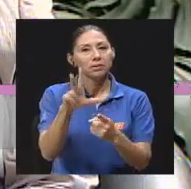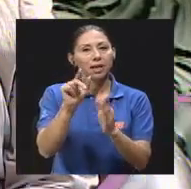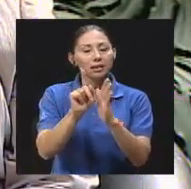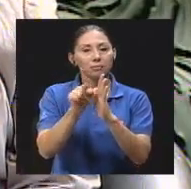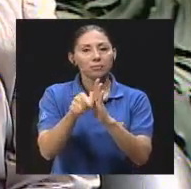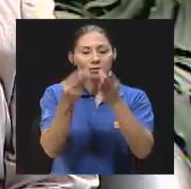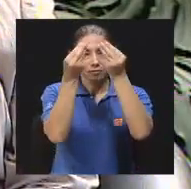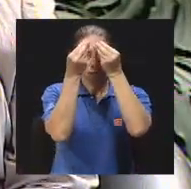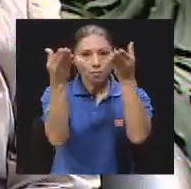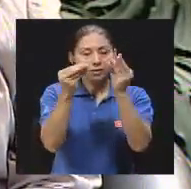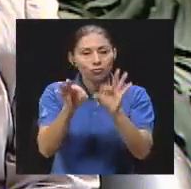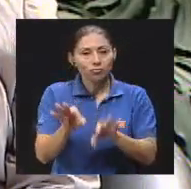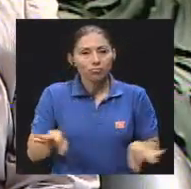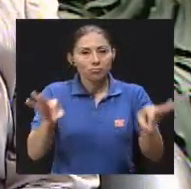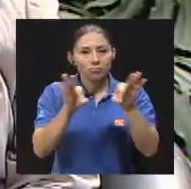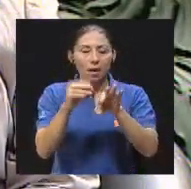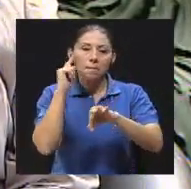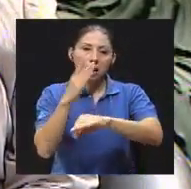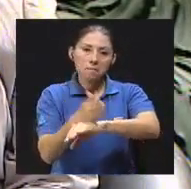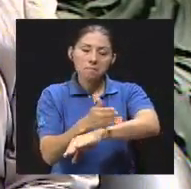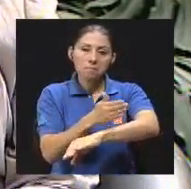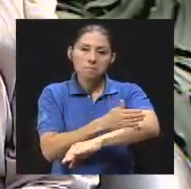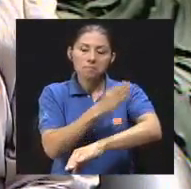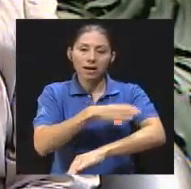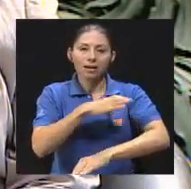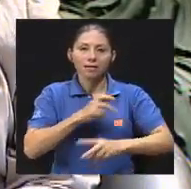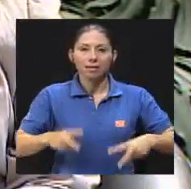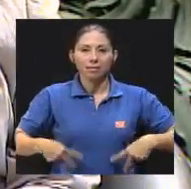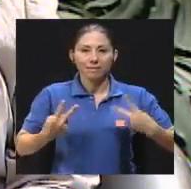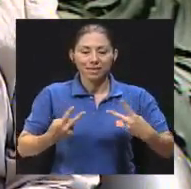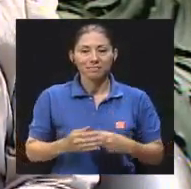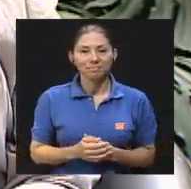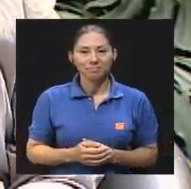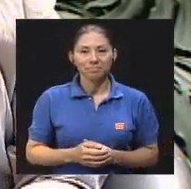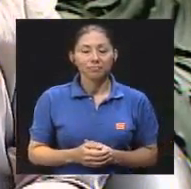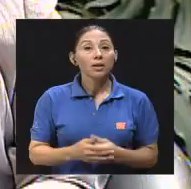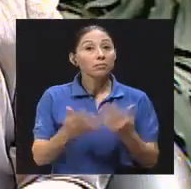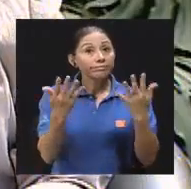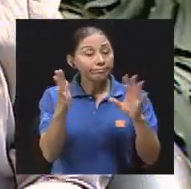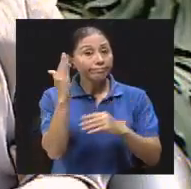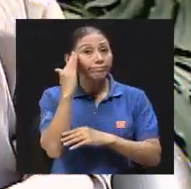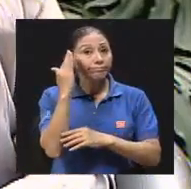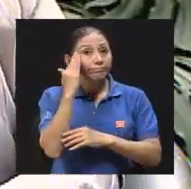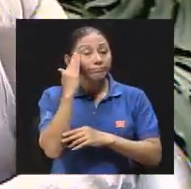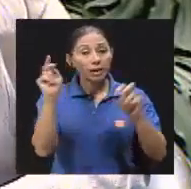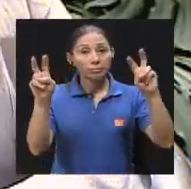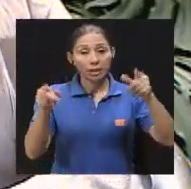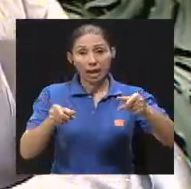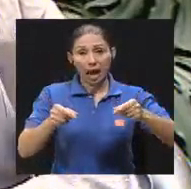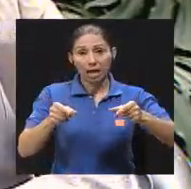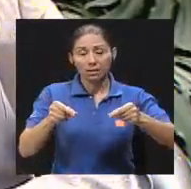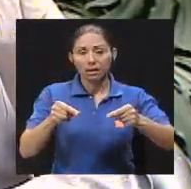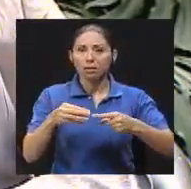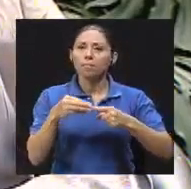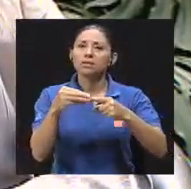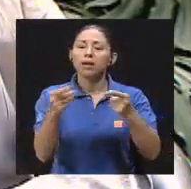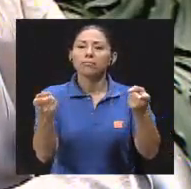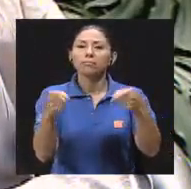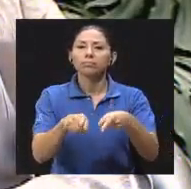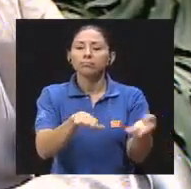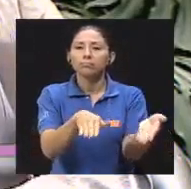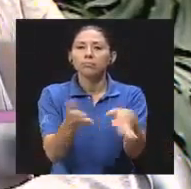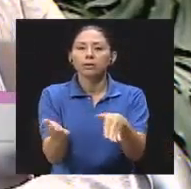30 minutos de información muy valiosa para poder mejorar nuestra calidad de vida. Y es que es conocido que el cáncer es la principal